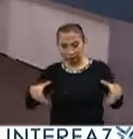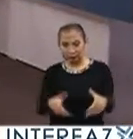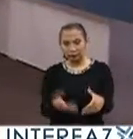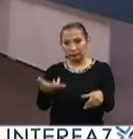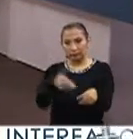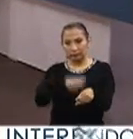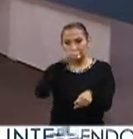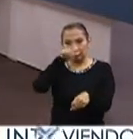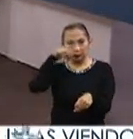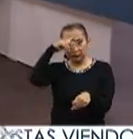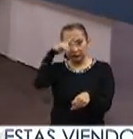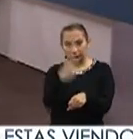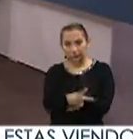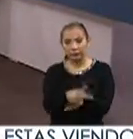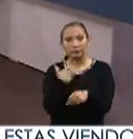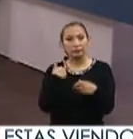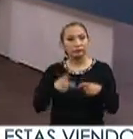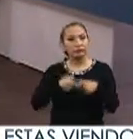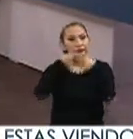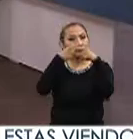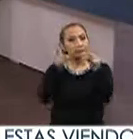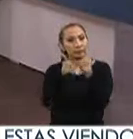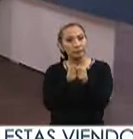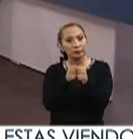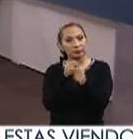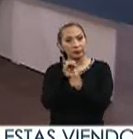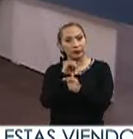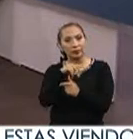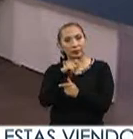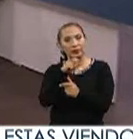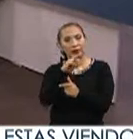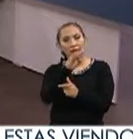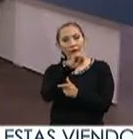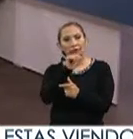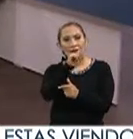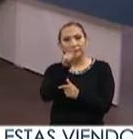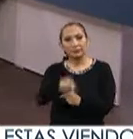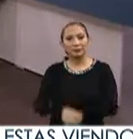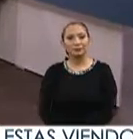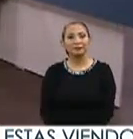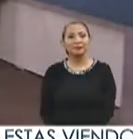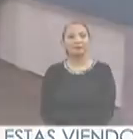el Hospital Juárez de México. Vamos a hacer una breve pausa. Esto es Interfaz.